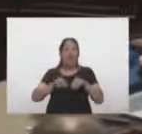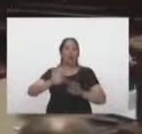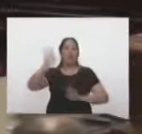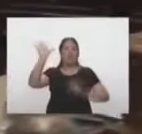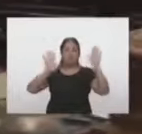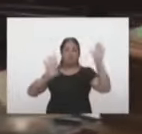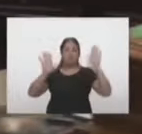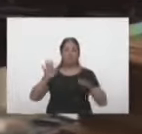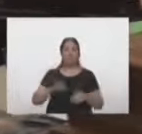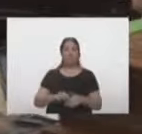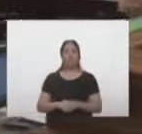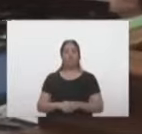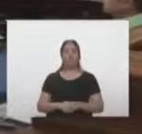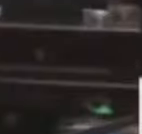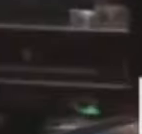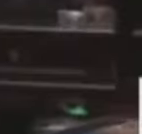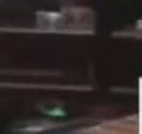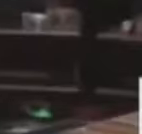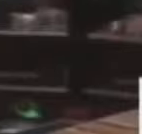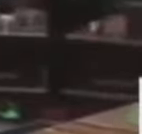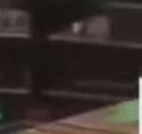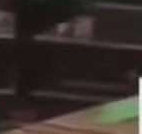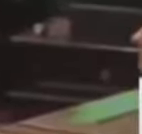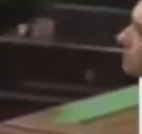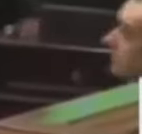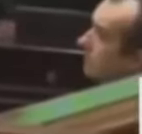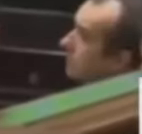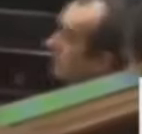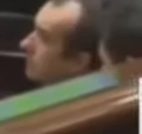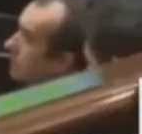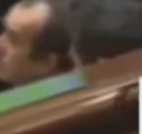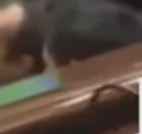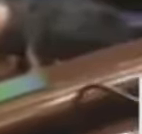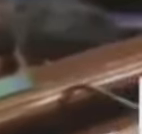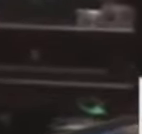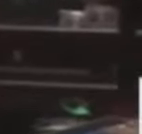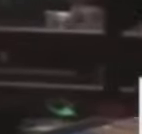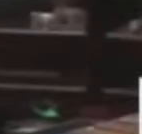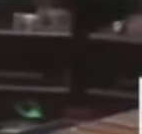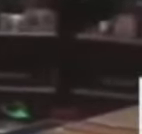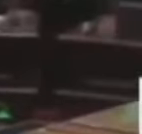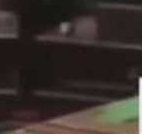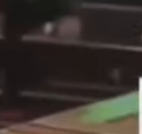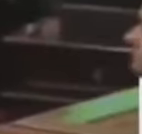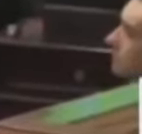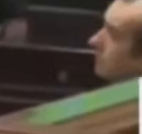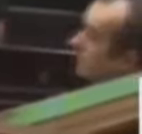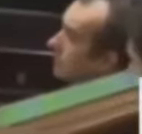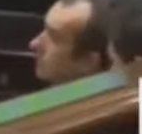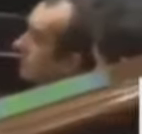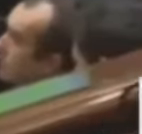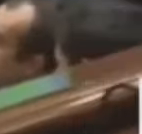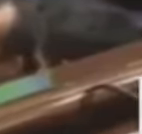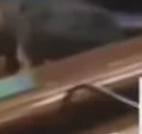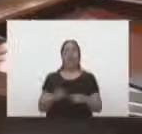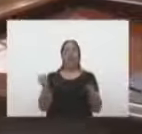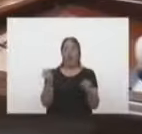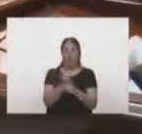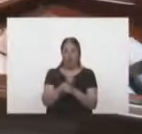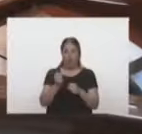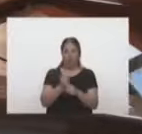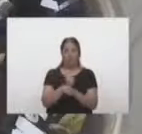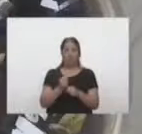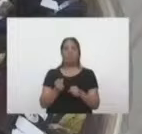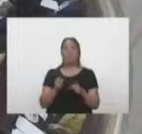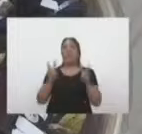todos? Cambió la discusión, ya no fue más cómo se zarparon con el aumento, sino que, se pusieron todos de acuerdo,